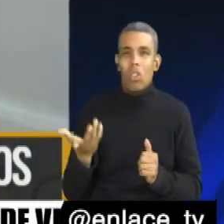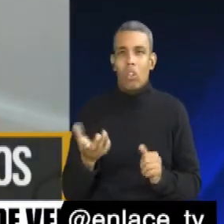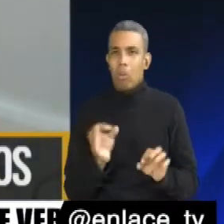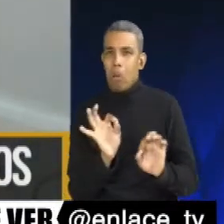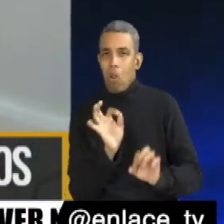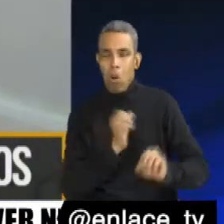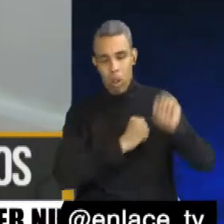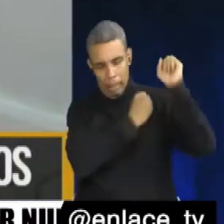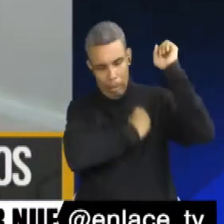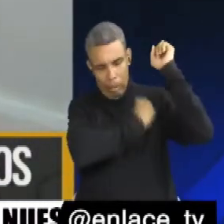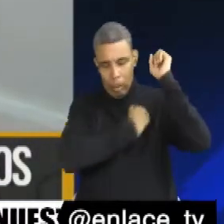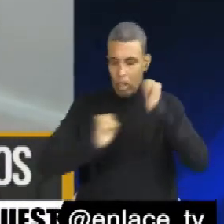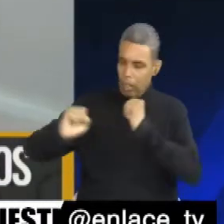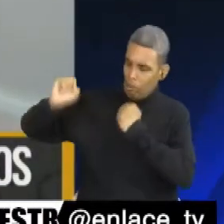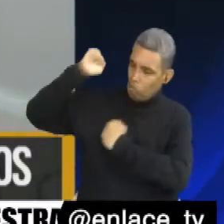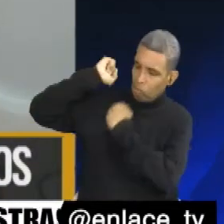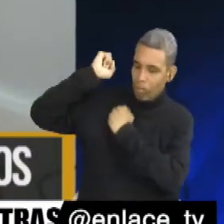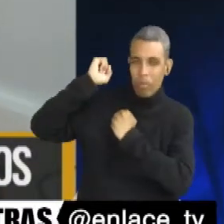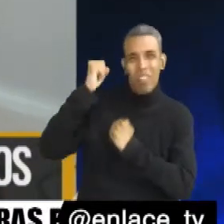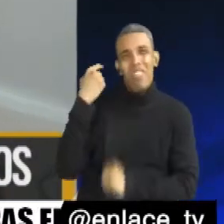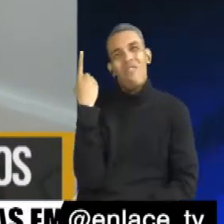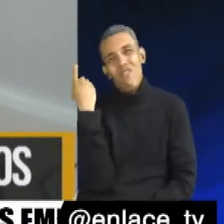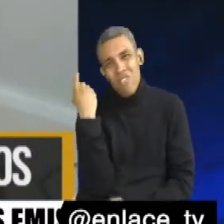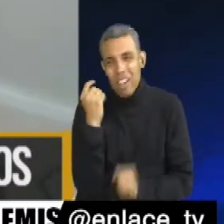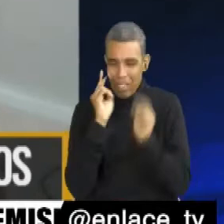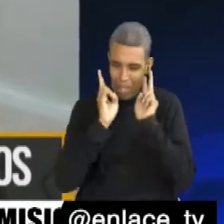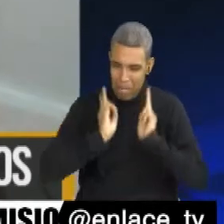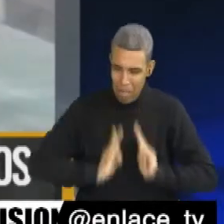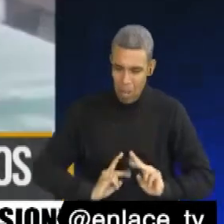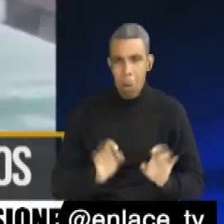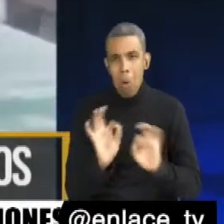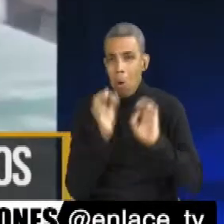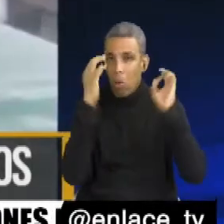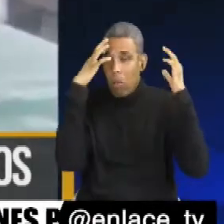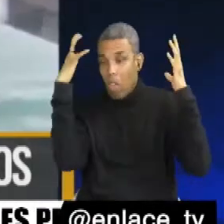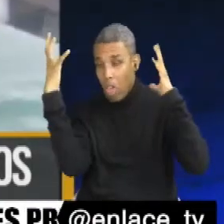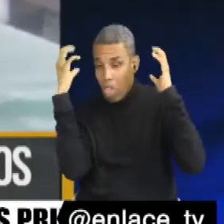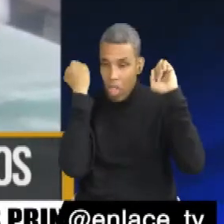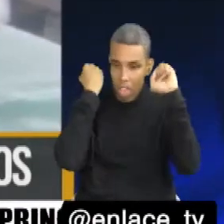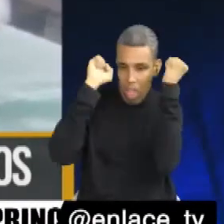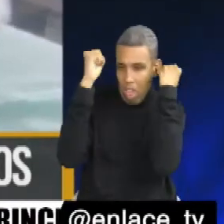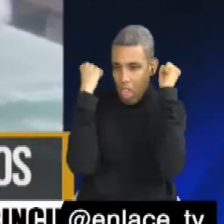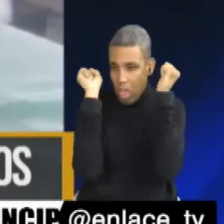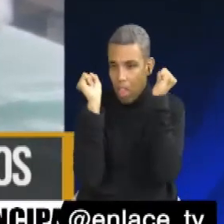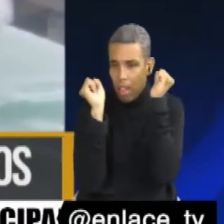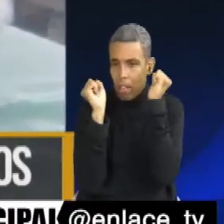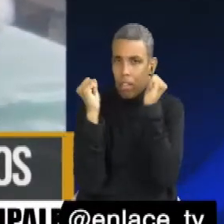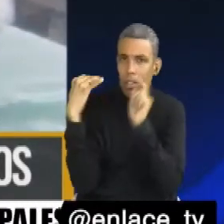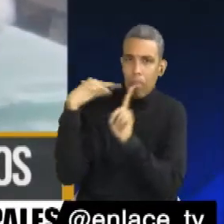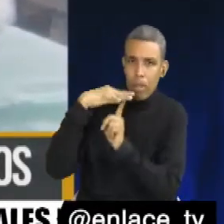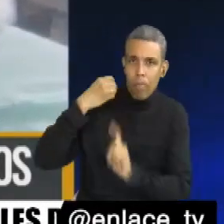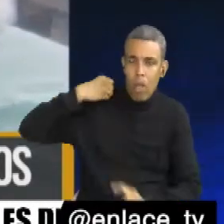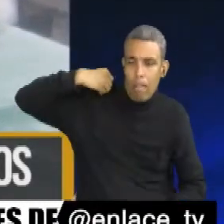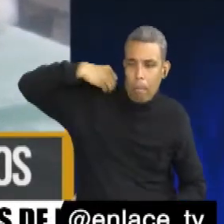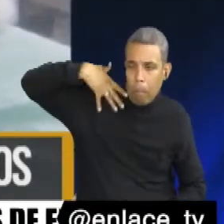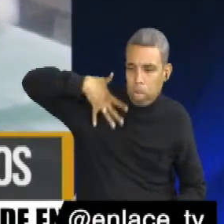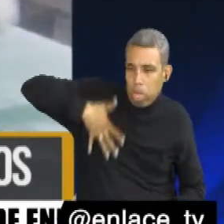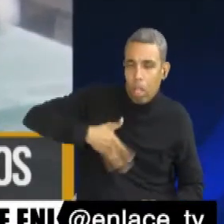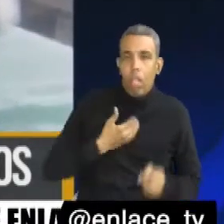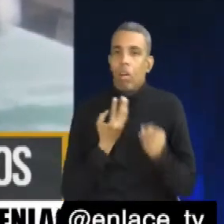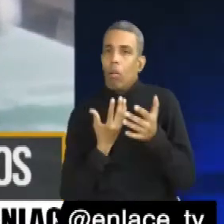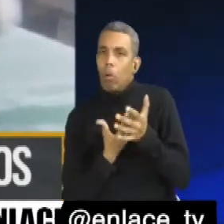bien, cosas del estrés, del corre-corre. Entonces estos muchachos, uno de ellos